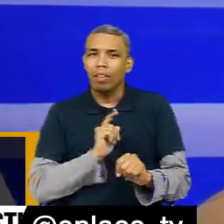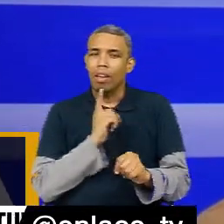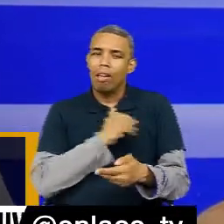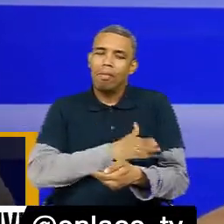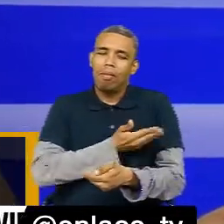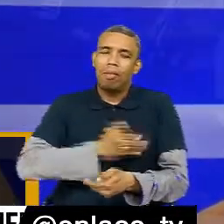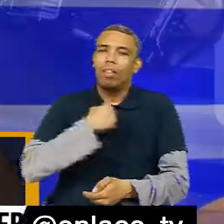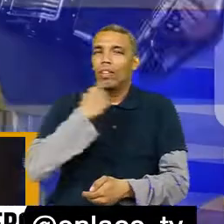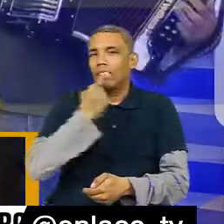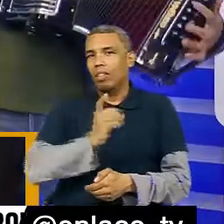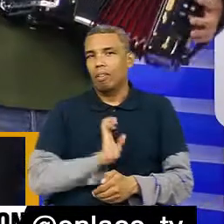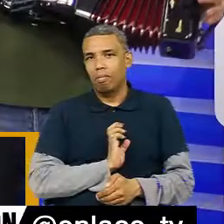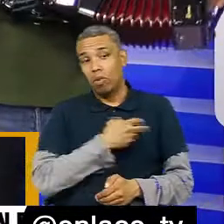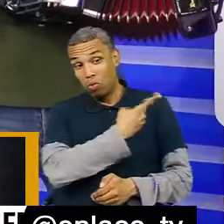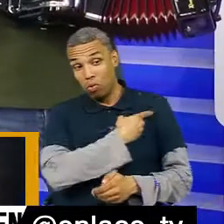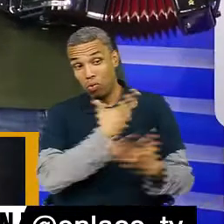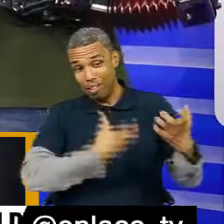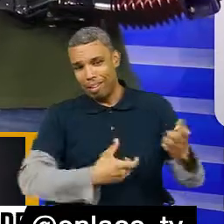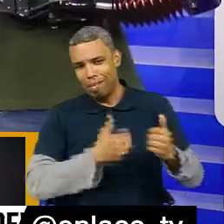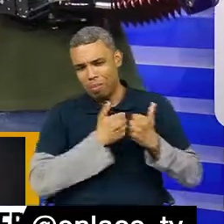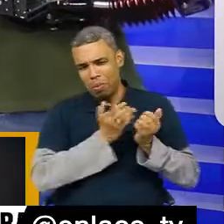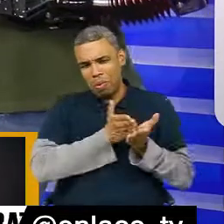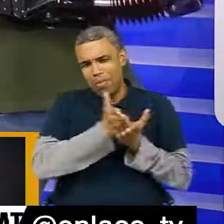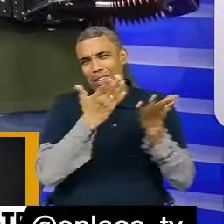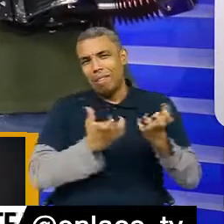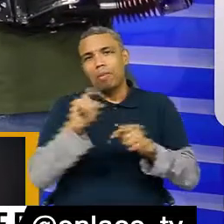te la pasas en mi pensamiento.